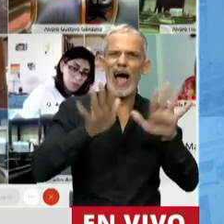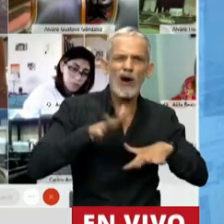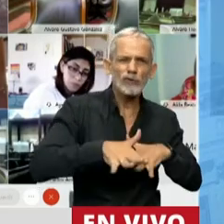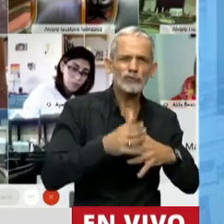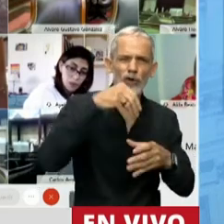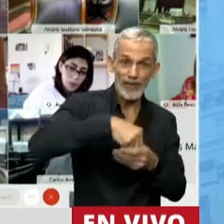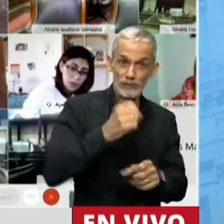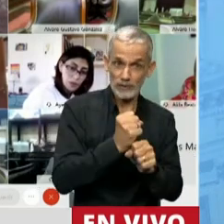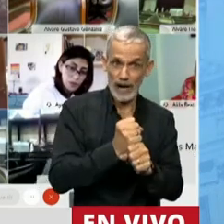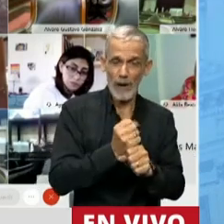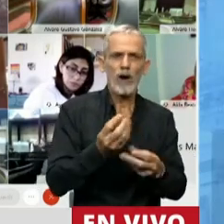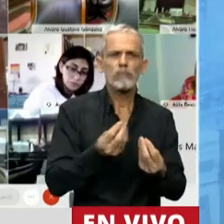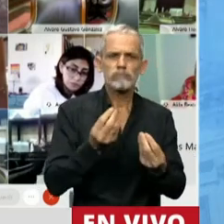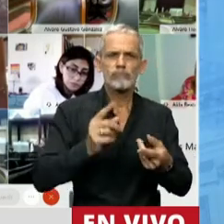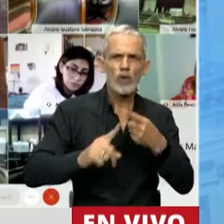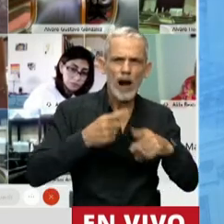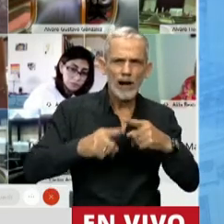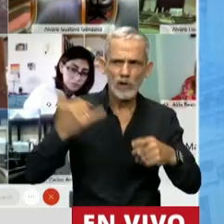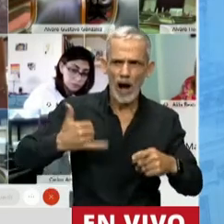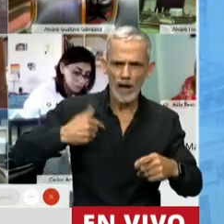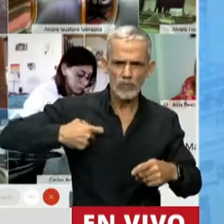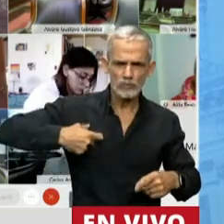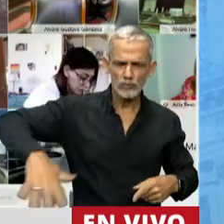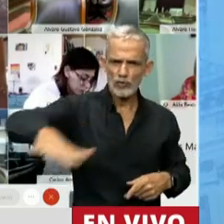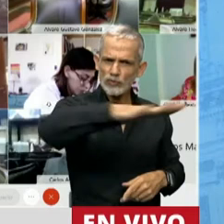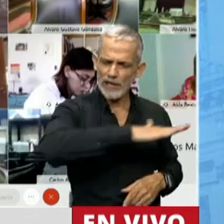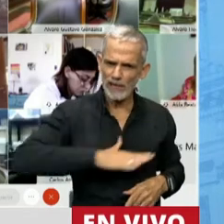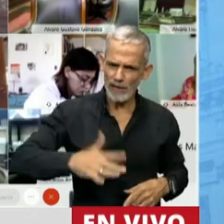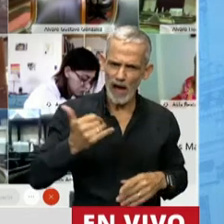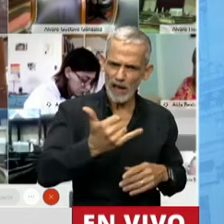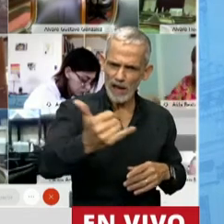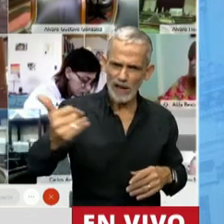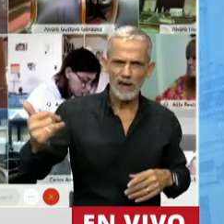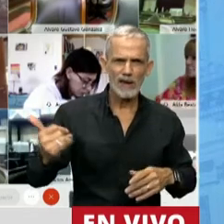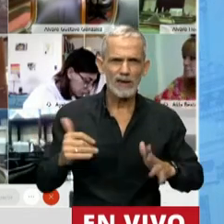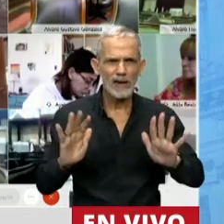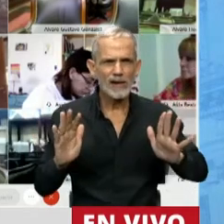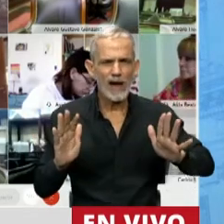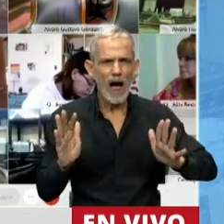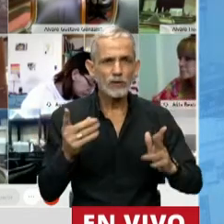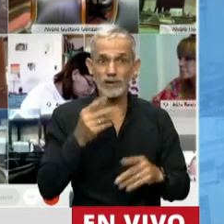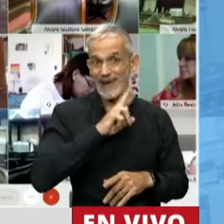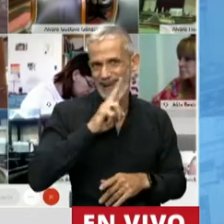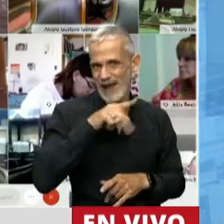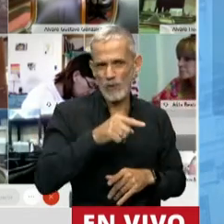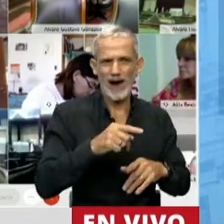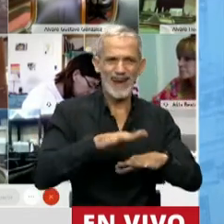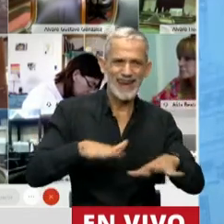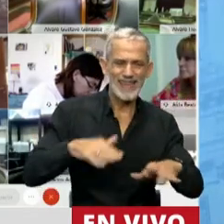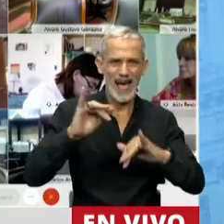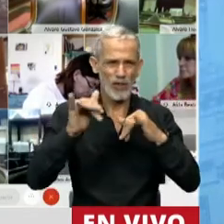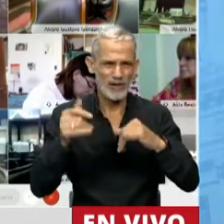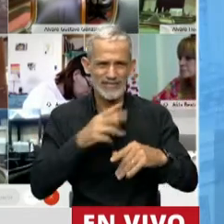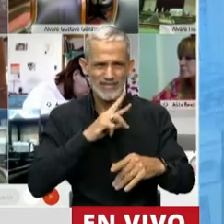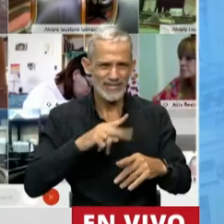laboral, de todas las relaciones que nos atraviesan como sociedad y que indudablemente tienen a las mujeres, a las niñas y